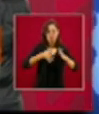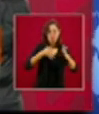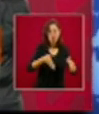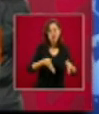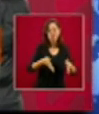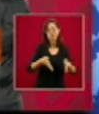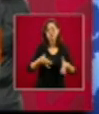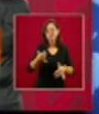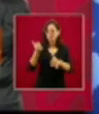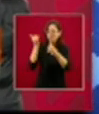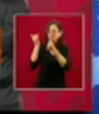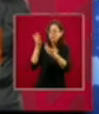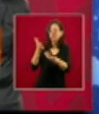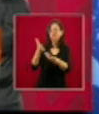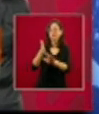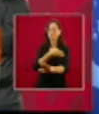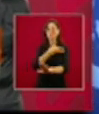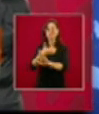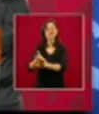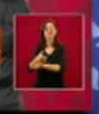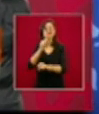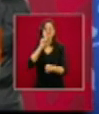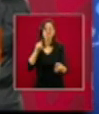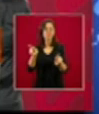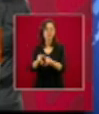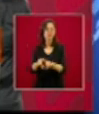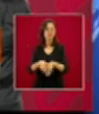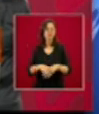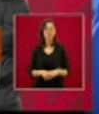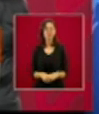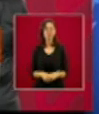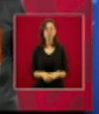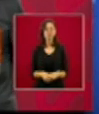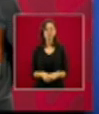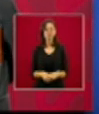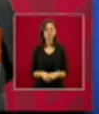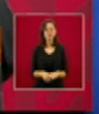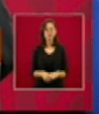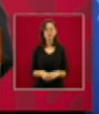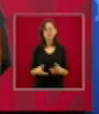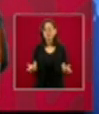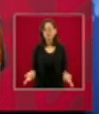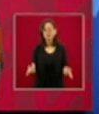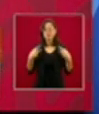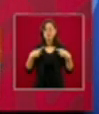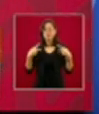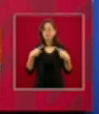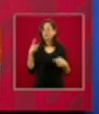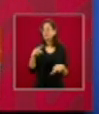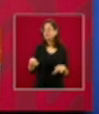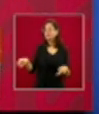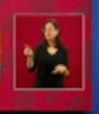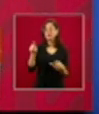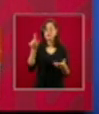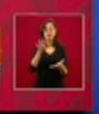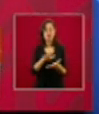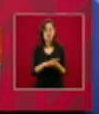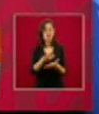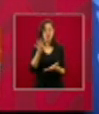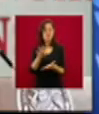electorales que tienen plena independencia respecto al gobierno. Sí. El principio de legalidad nos dice